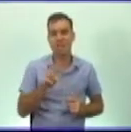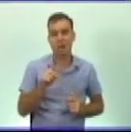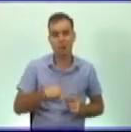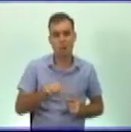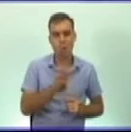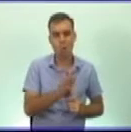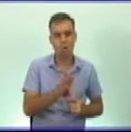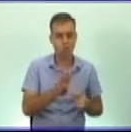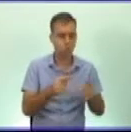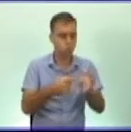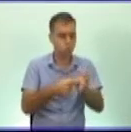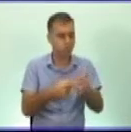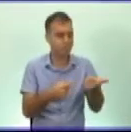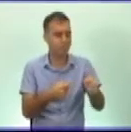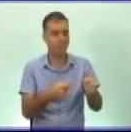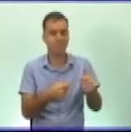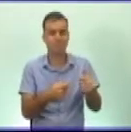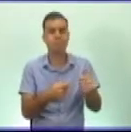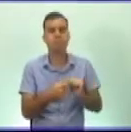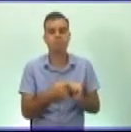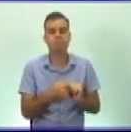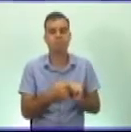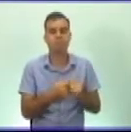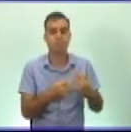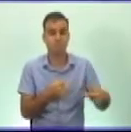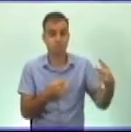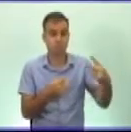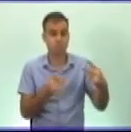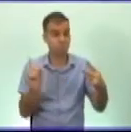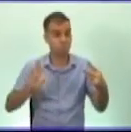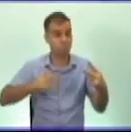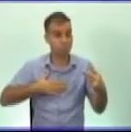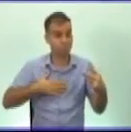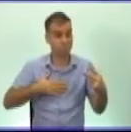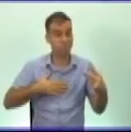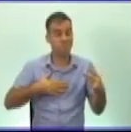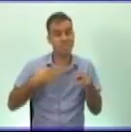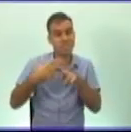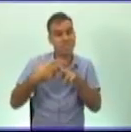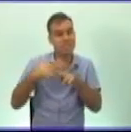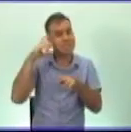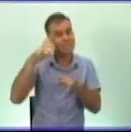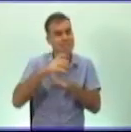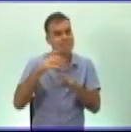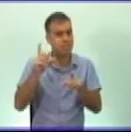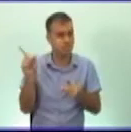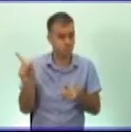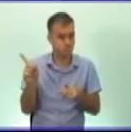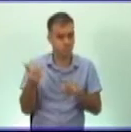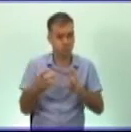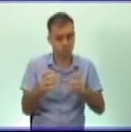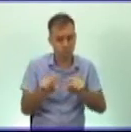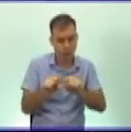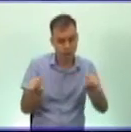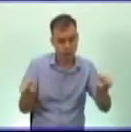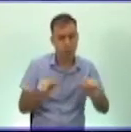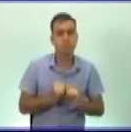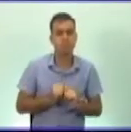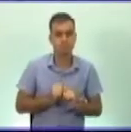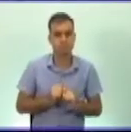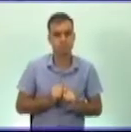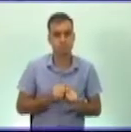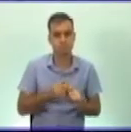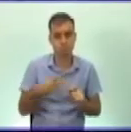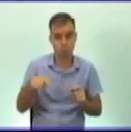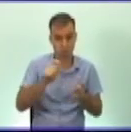Lo hemos expresado, ¿verdad?, en notación científica para poderlo expresar con dos cifras esenciales. ¿Pueden